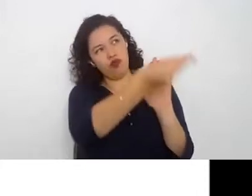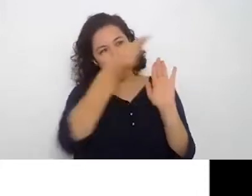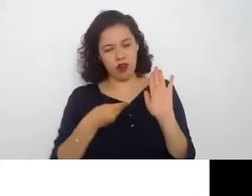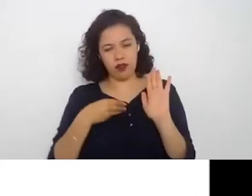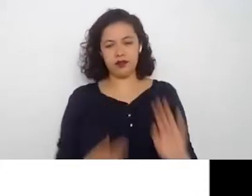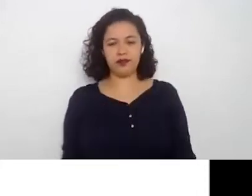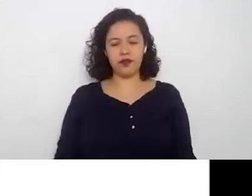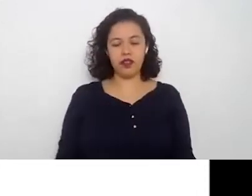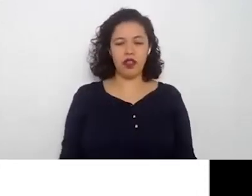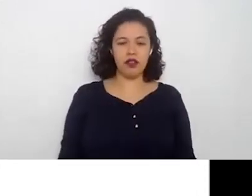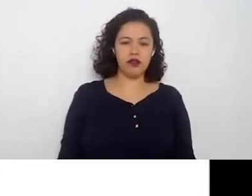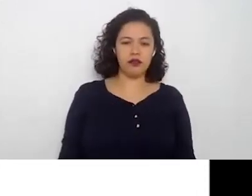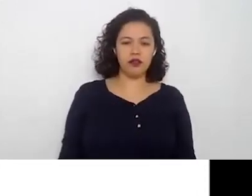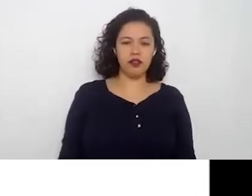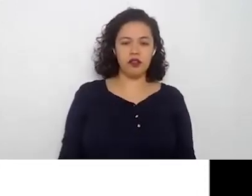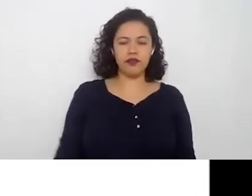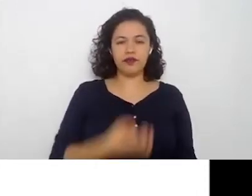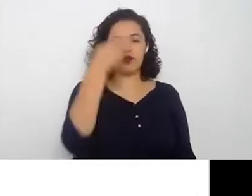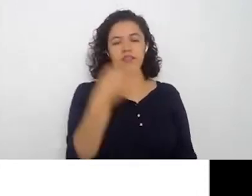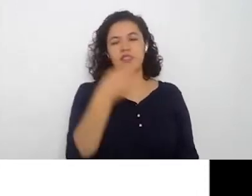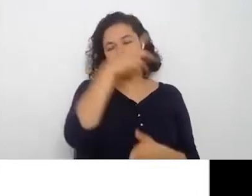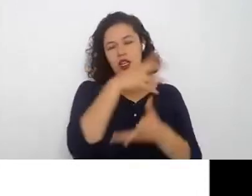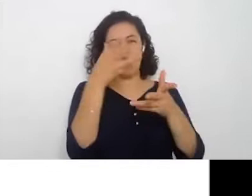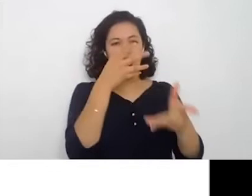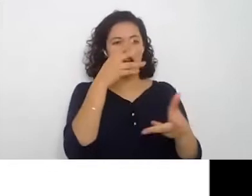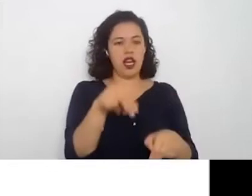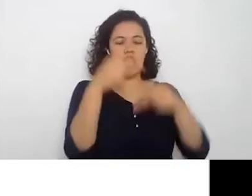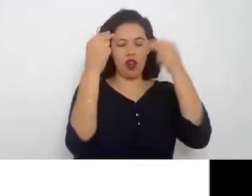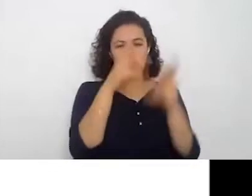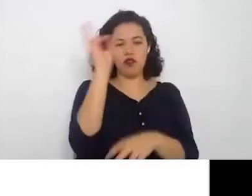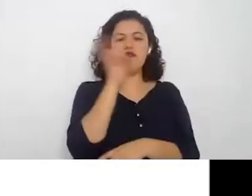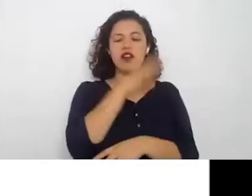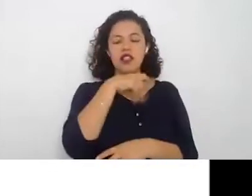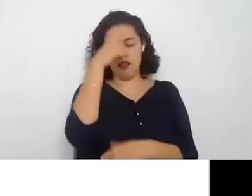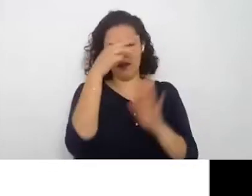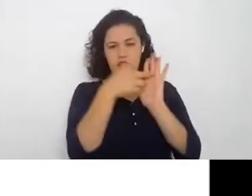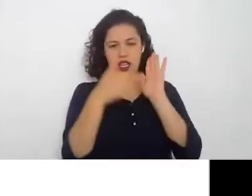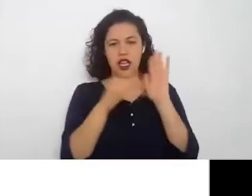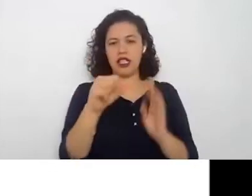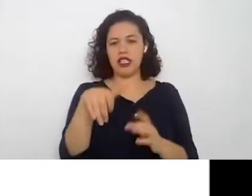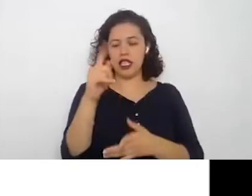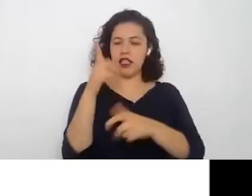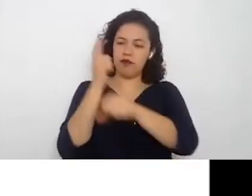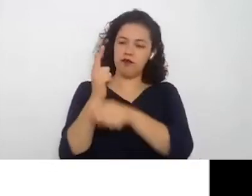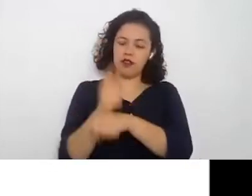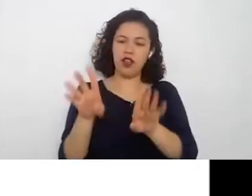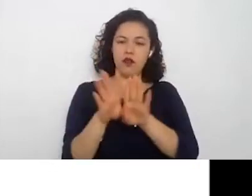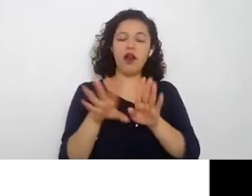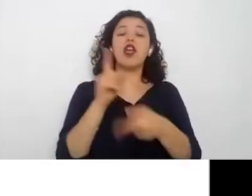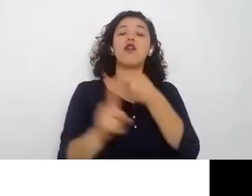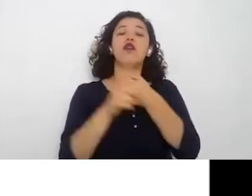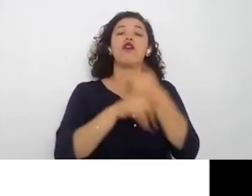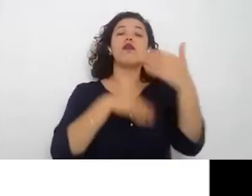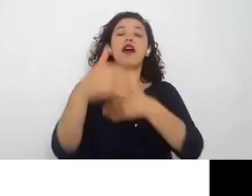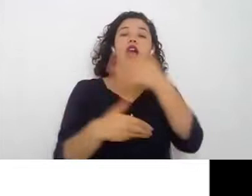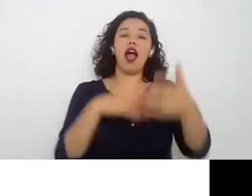operaciones simuladas y cómo las reglamenta y las está identificando el SAT y qué consecuencias tienen